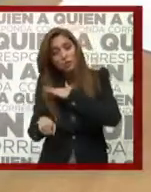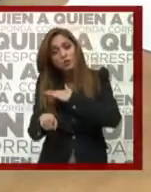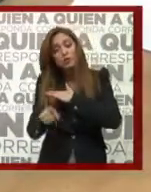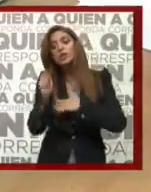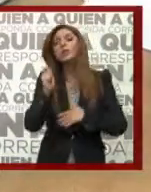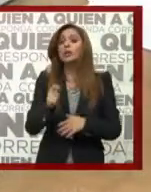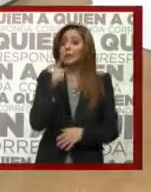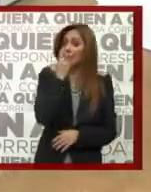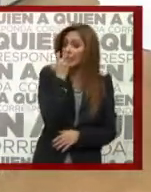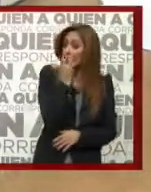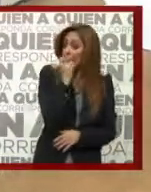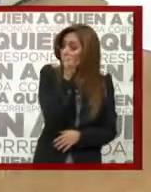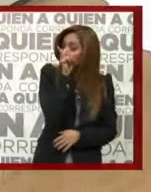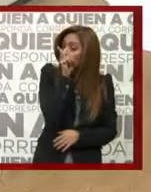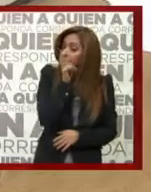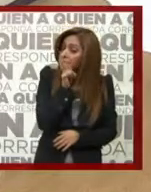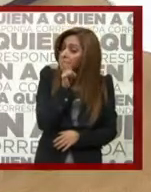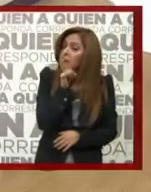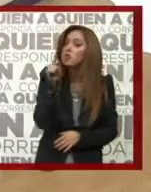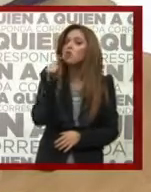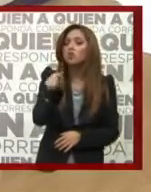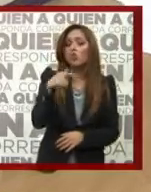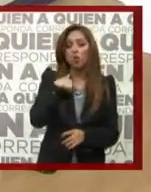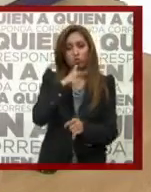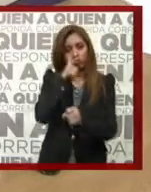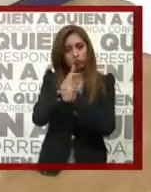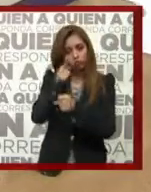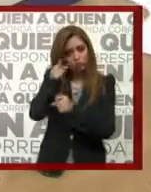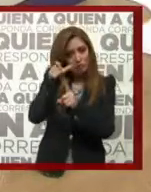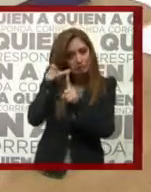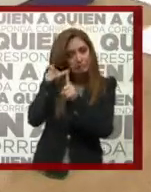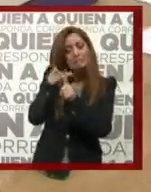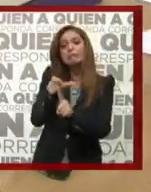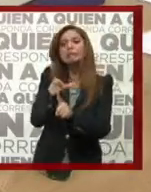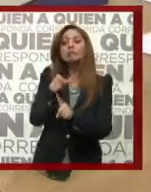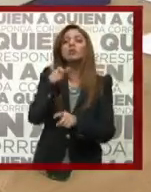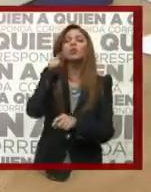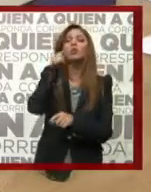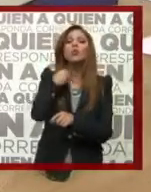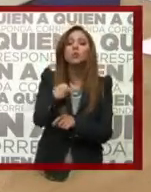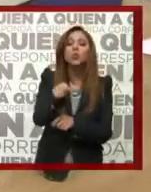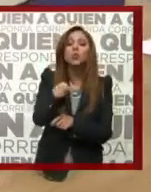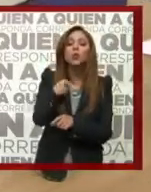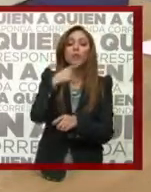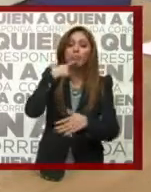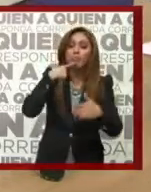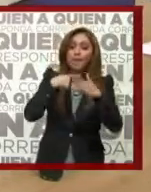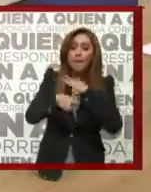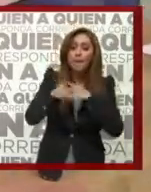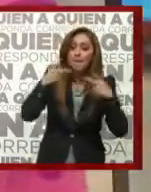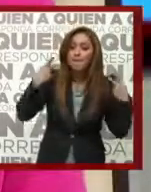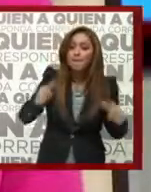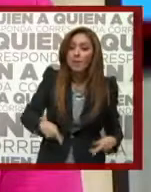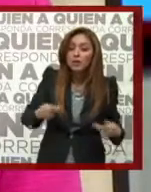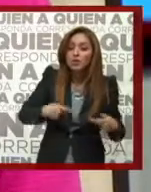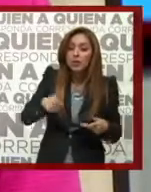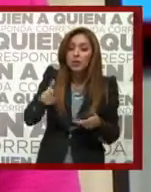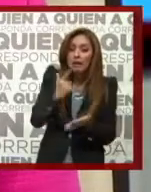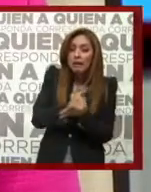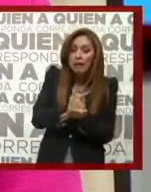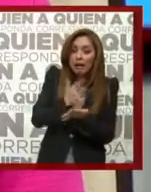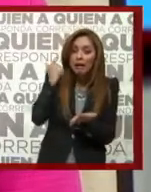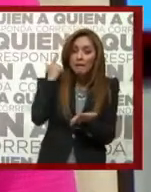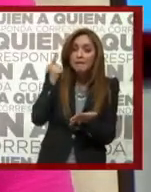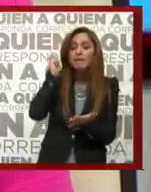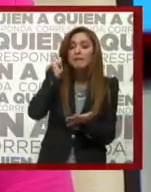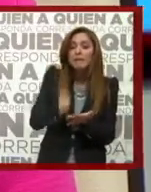esto es mentira, te voy a perseguir a ti. Y a ti, si tú estás denunciando a alguien por un delito grave,